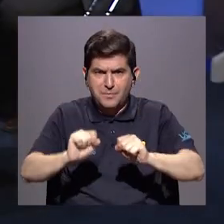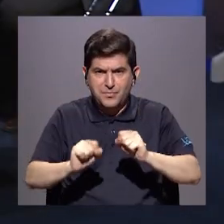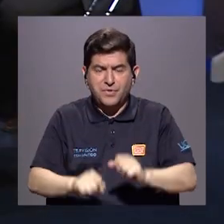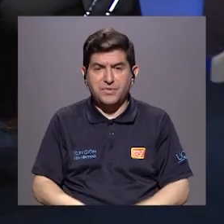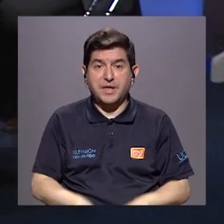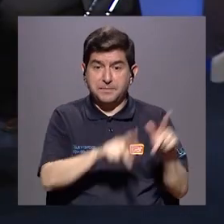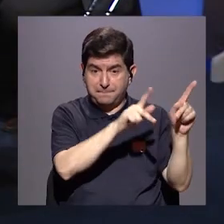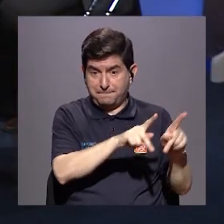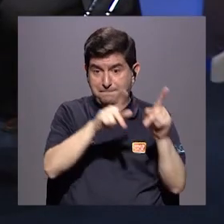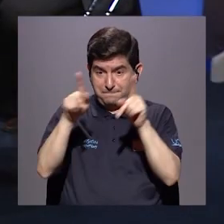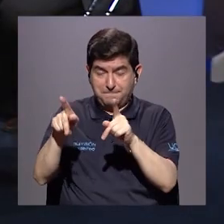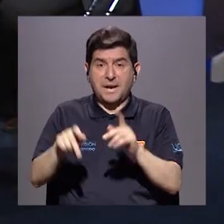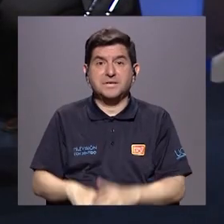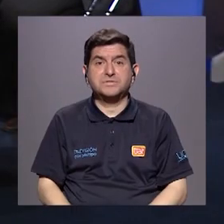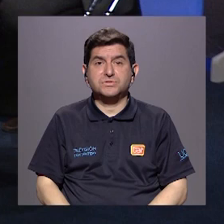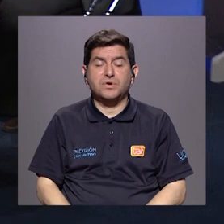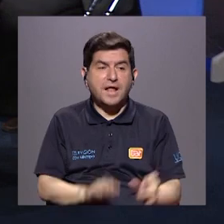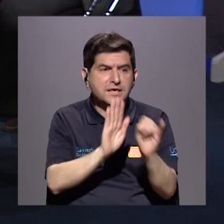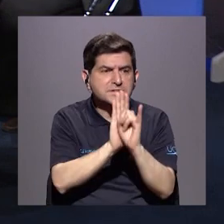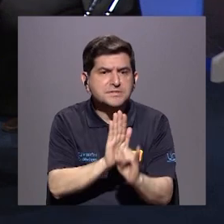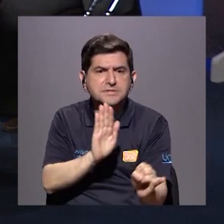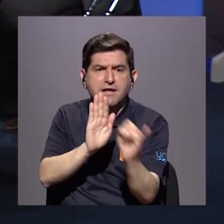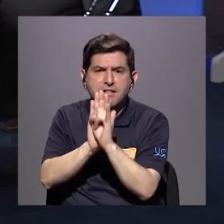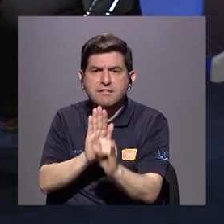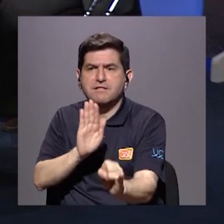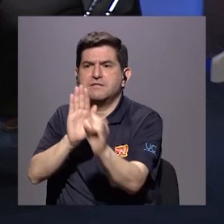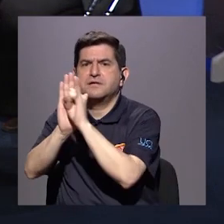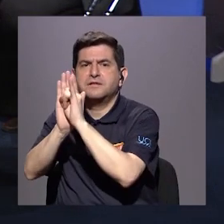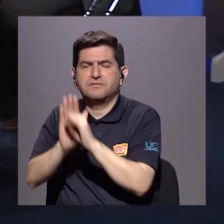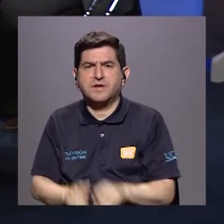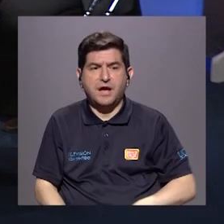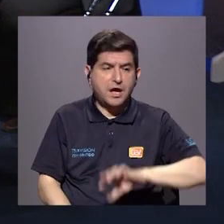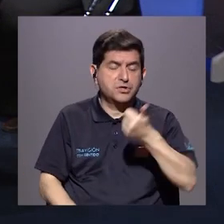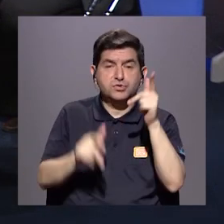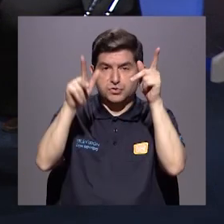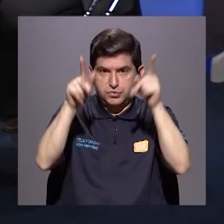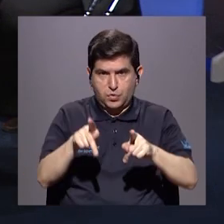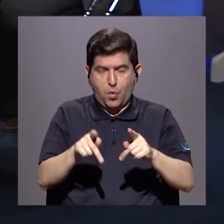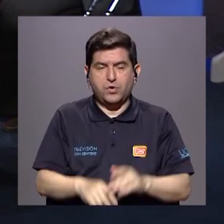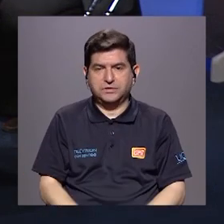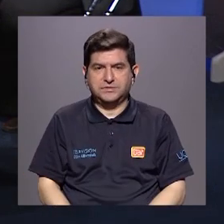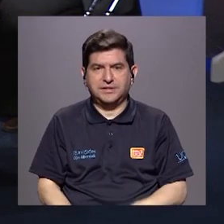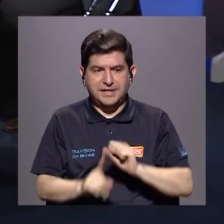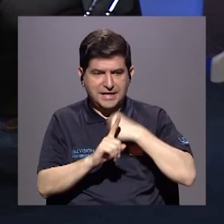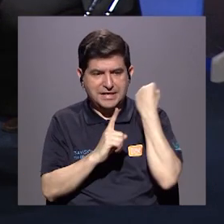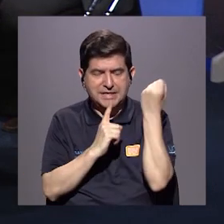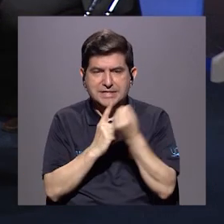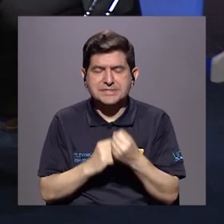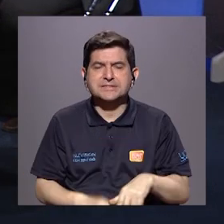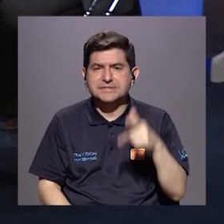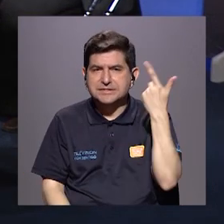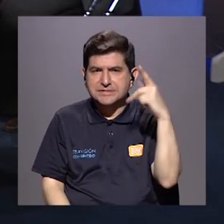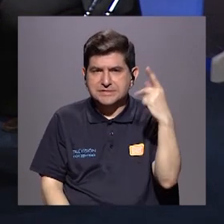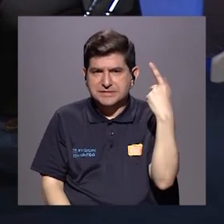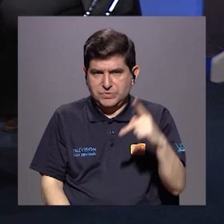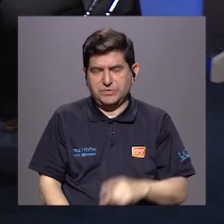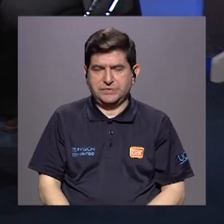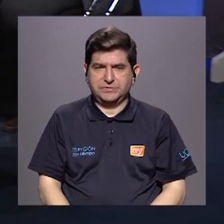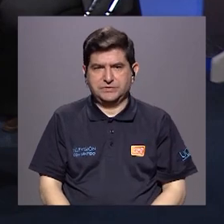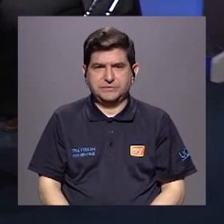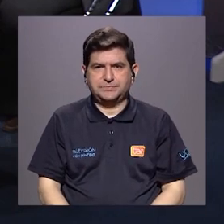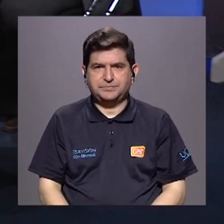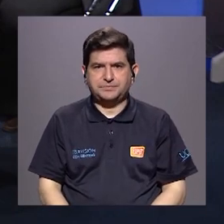considerar las personas para poder identificar si otra persona está en una situación de riesgo